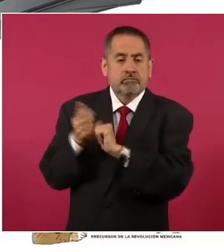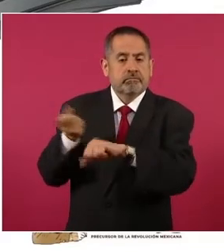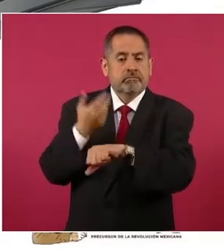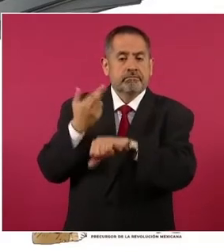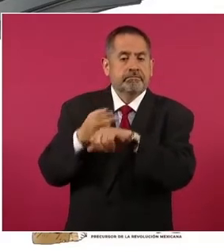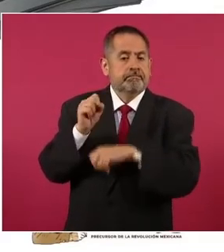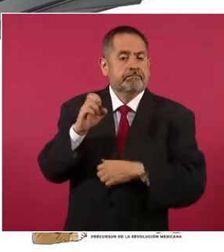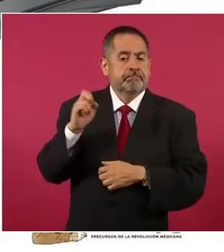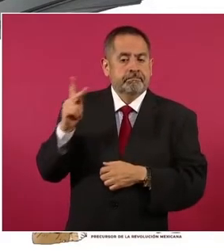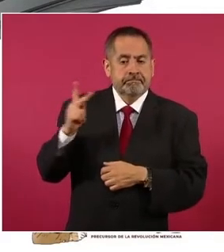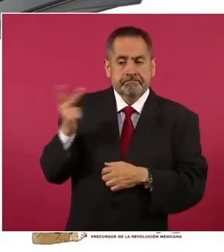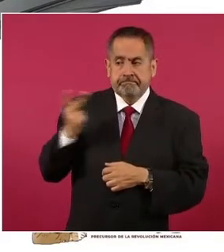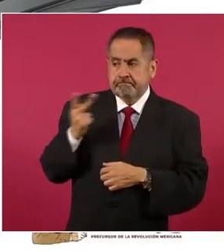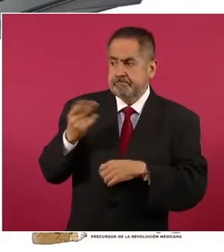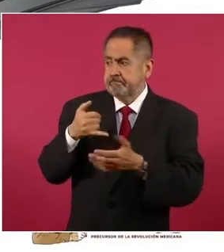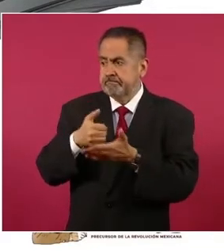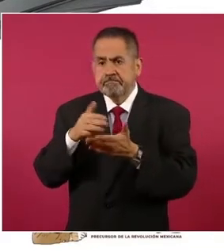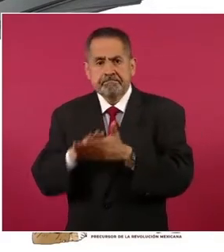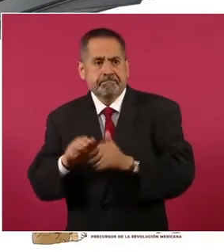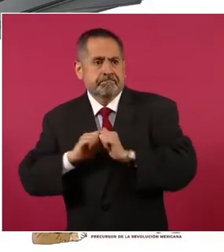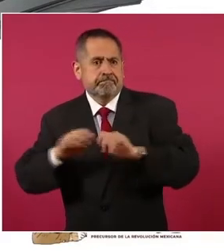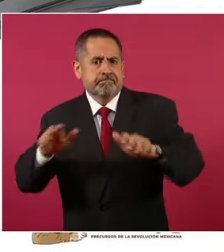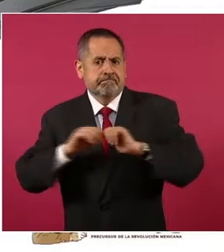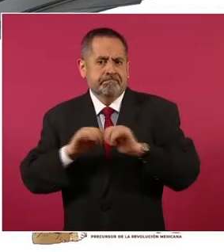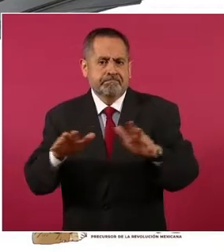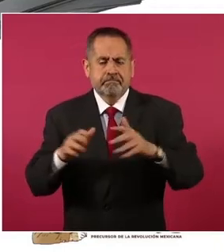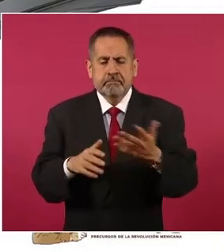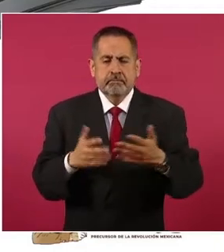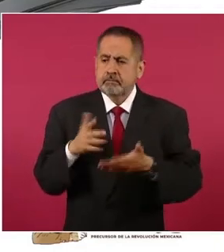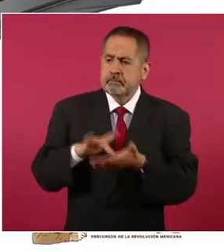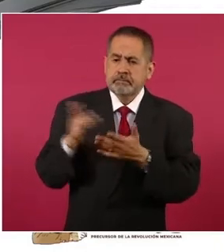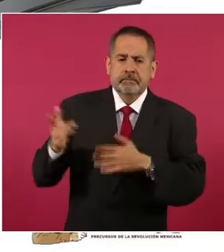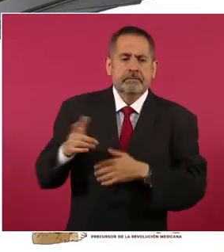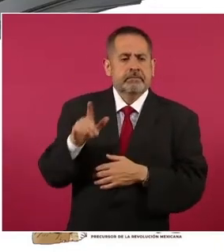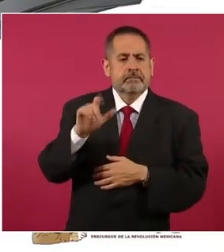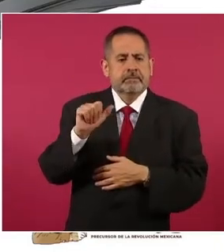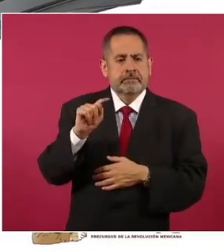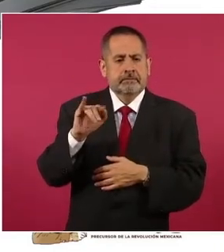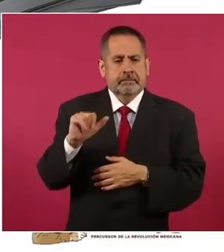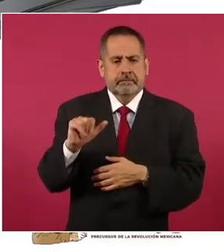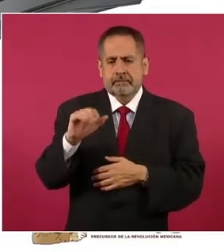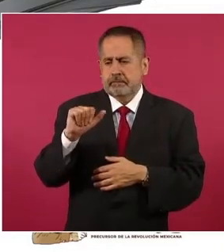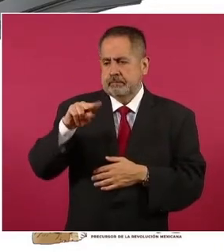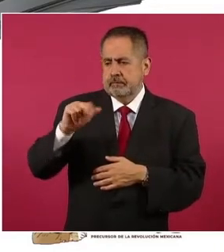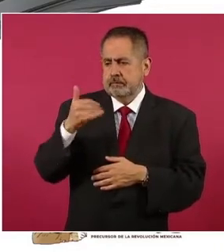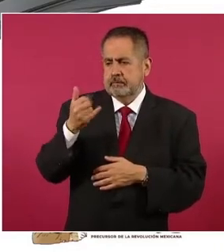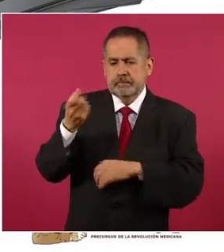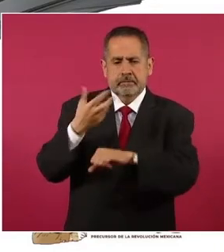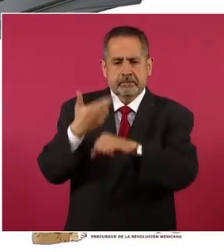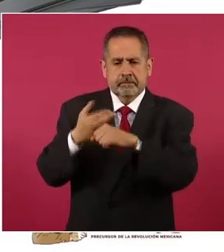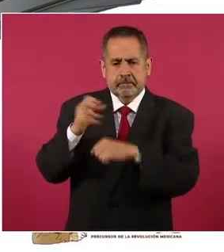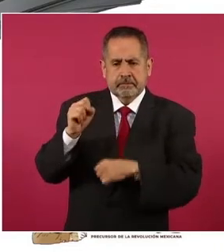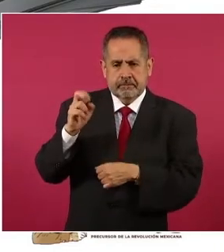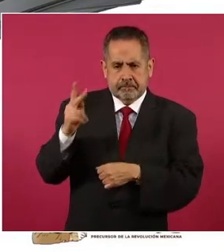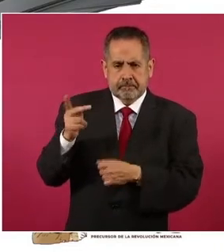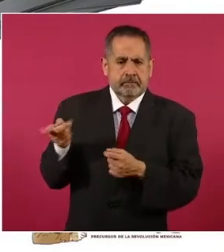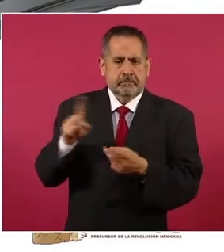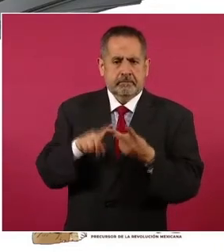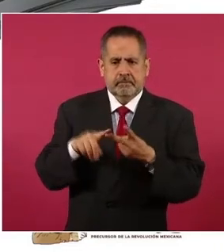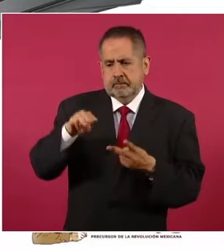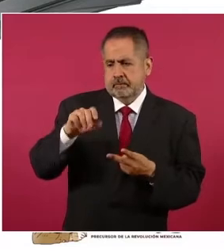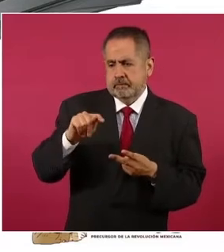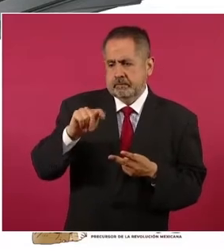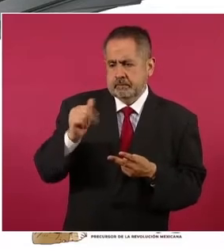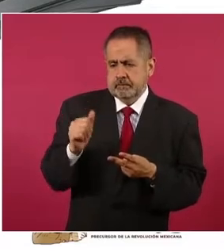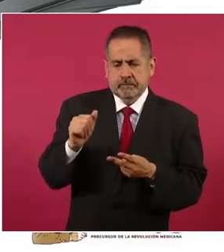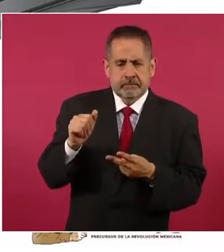de Educación Pública, por lo cual agradecemos a la maestra Leticia Ramírez Anaya, secretaria de Educación, y a la maestra Marta